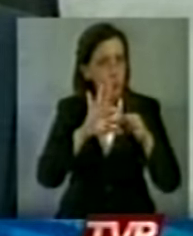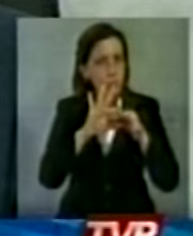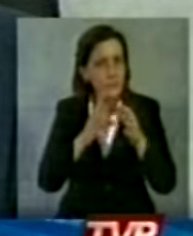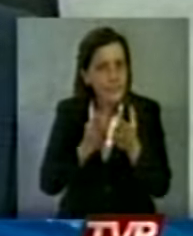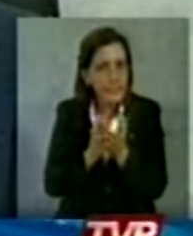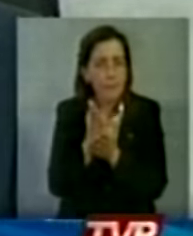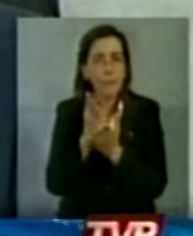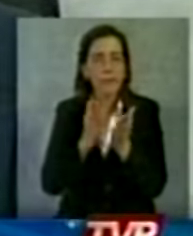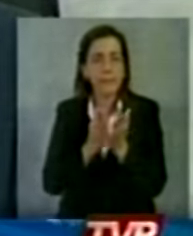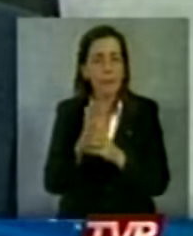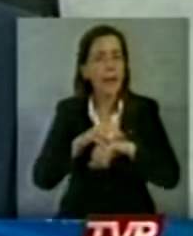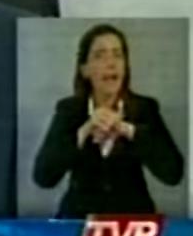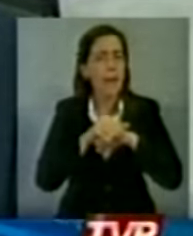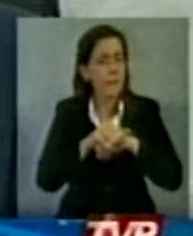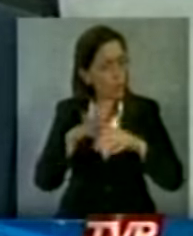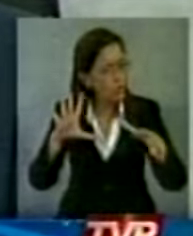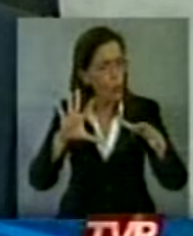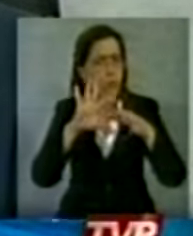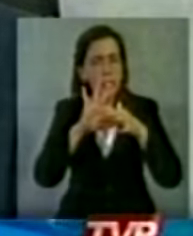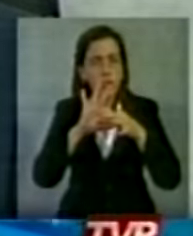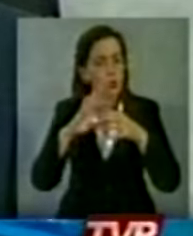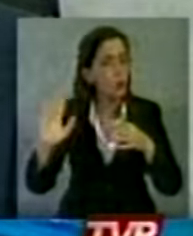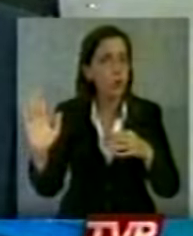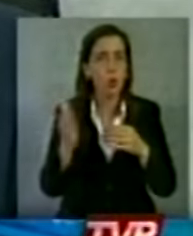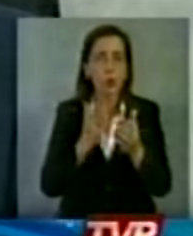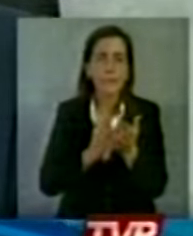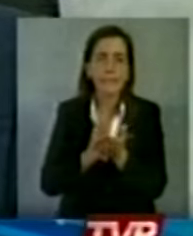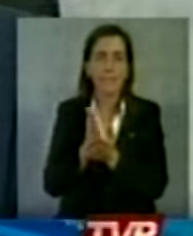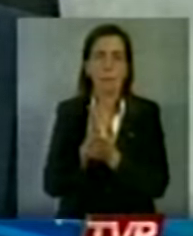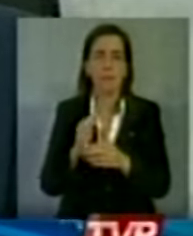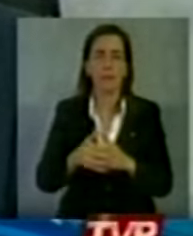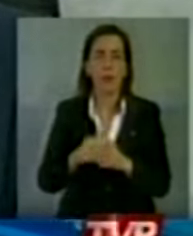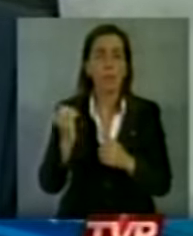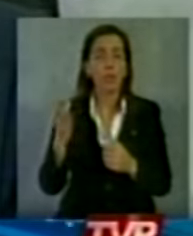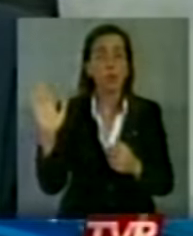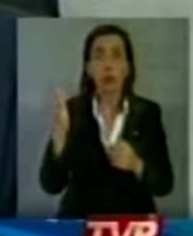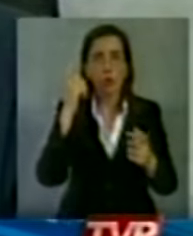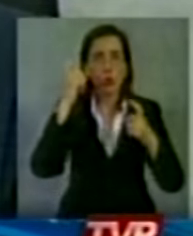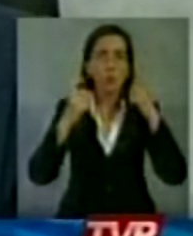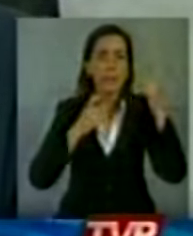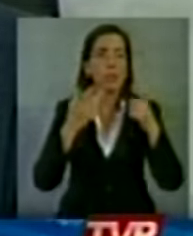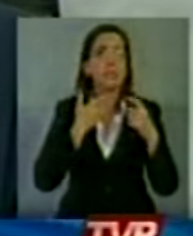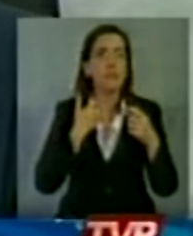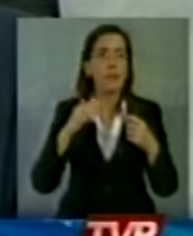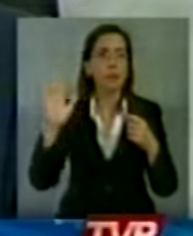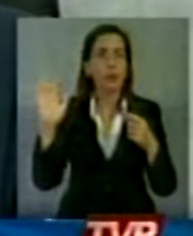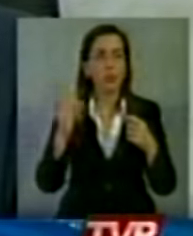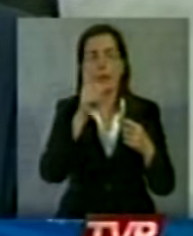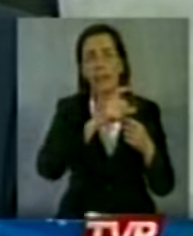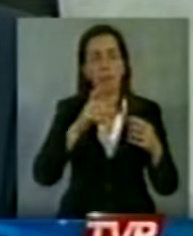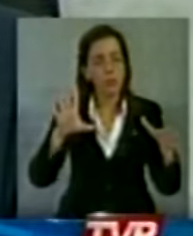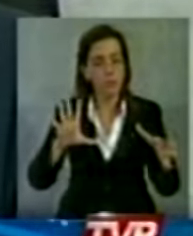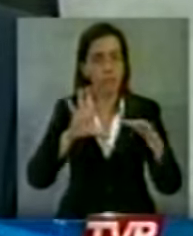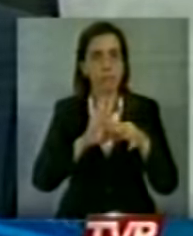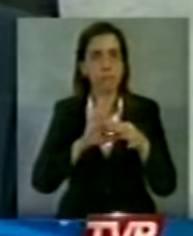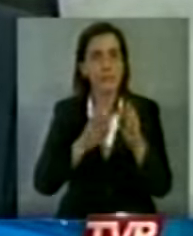más la amistad y fraternidad tan deseada y anhelada por los pueblos.